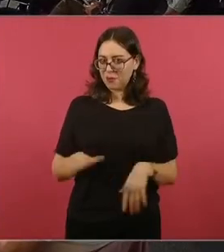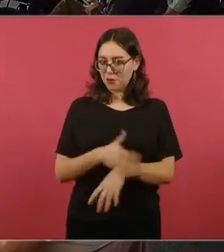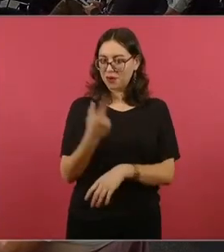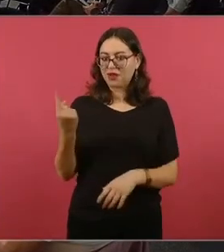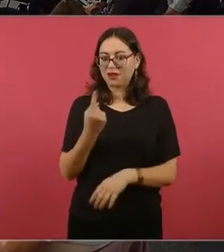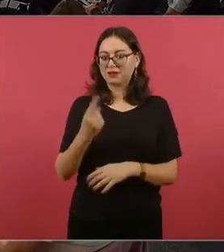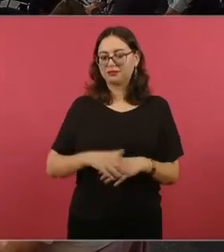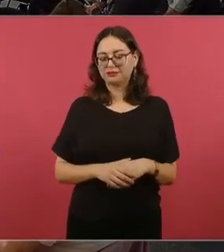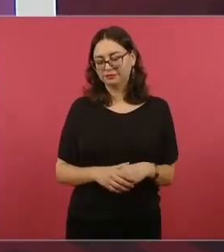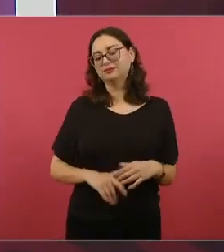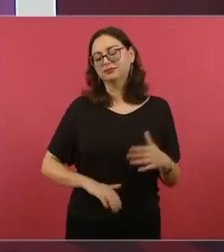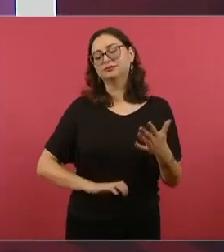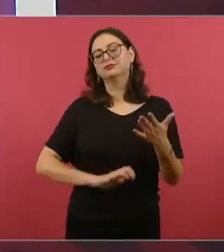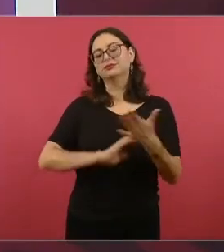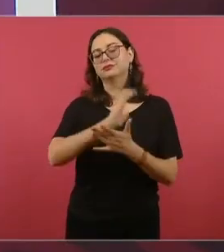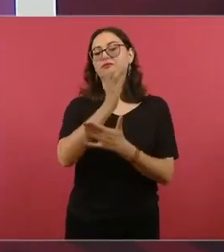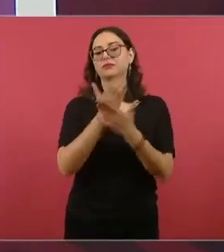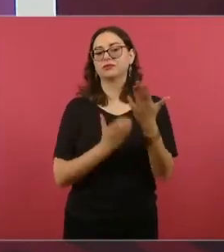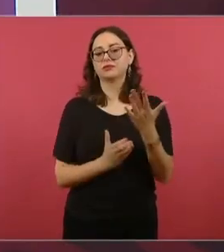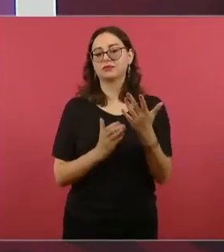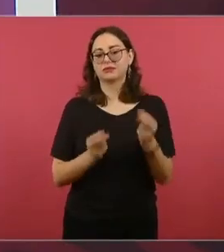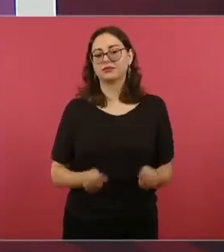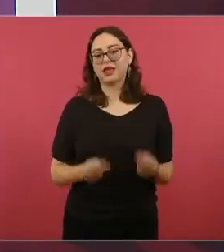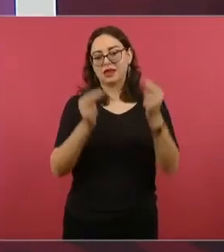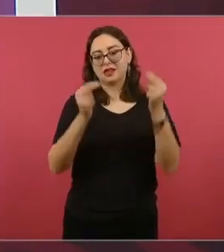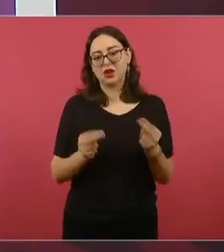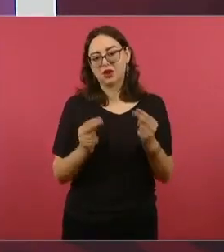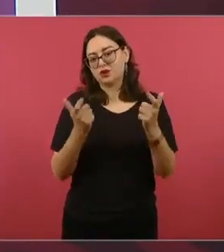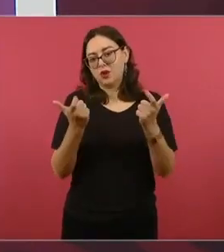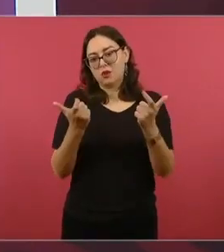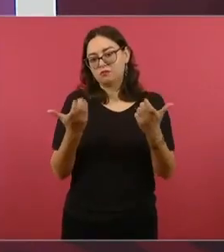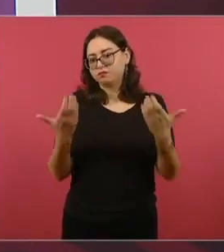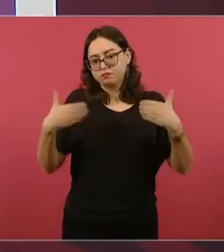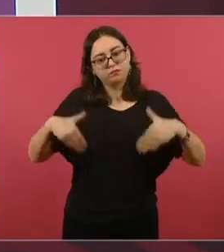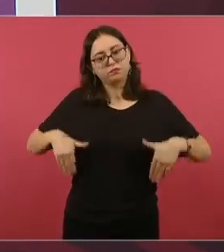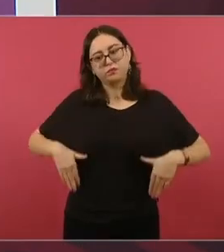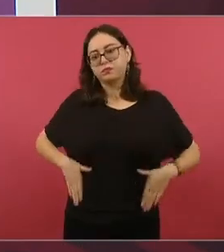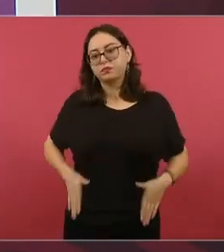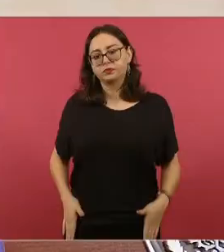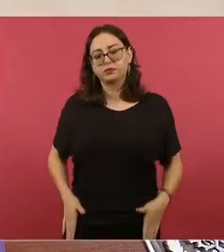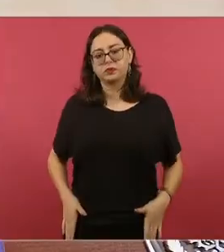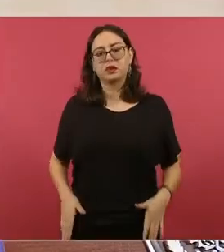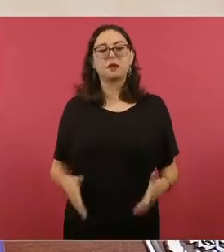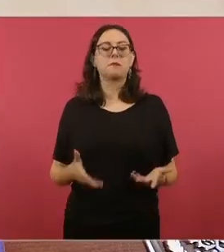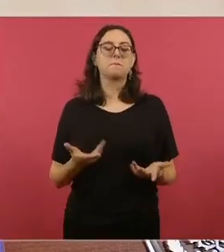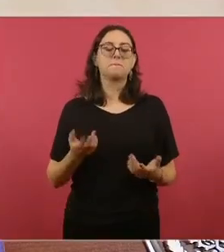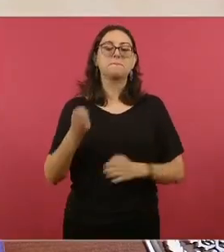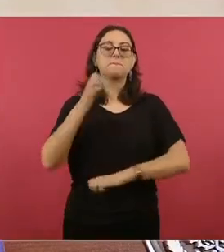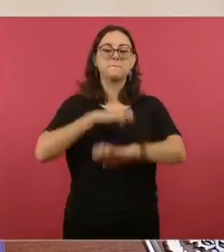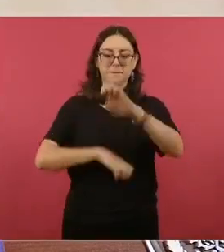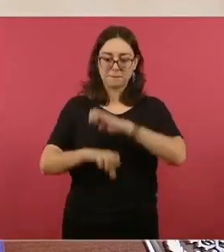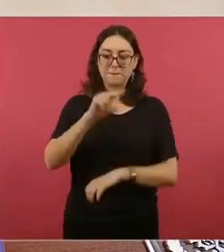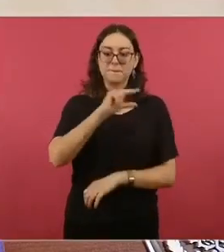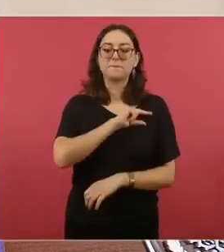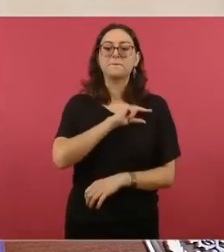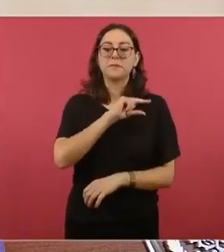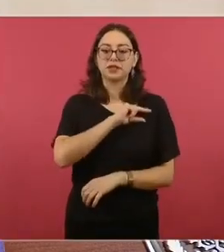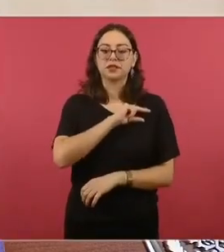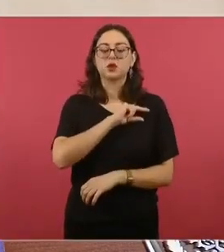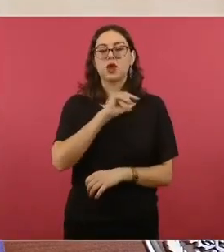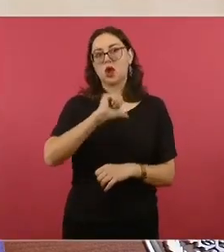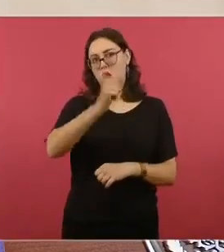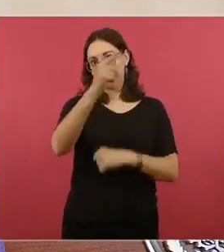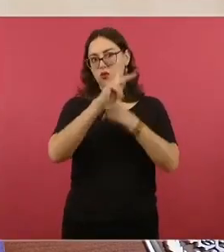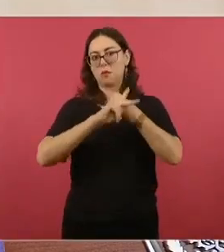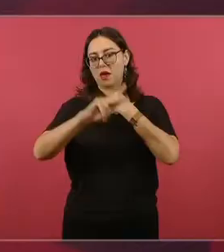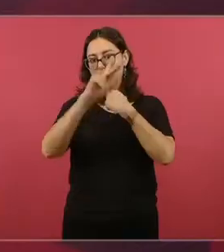obtenían contratos y era negocio para las empresas particulares, nacionales y extranjeras, sobre todo